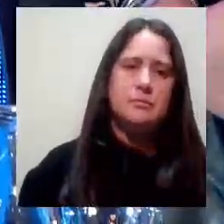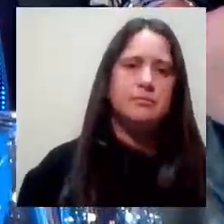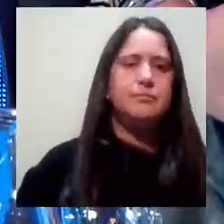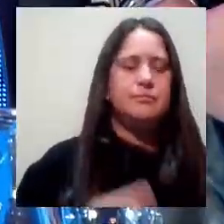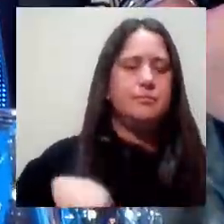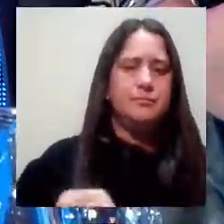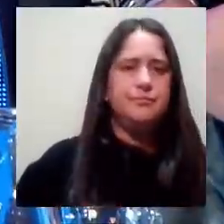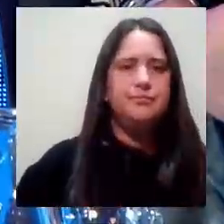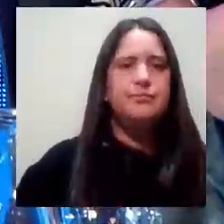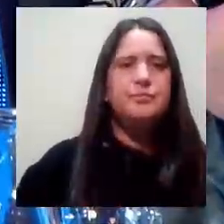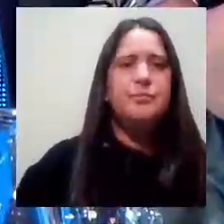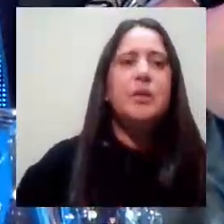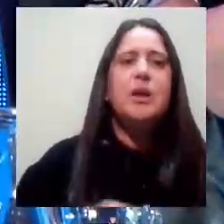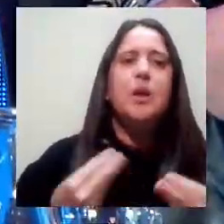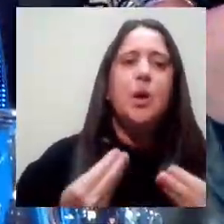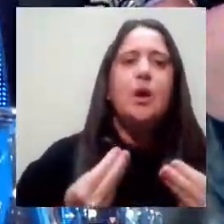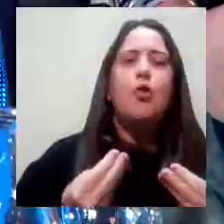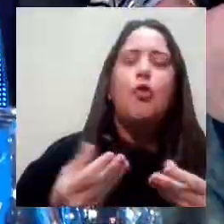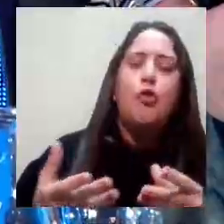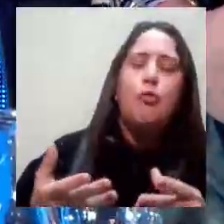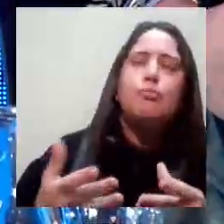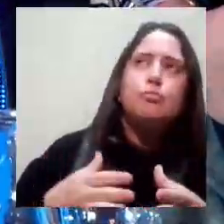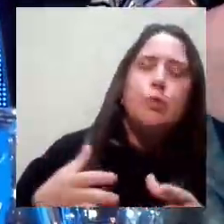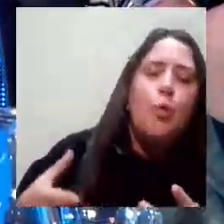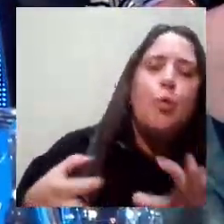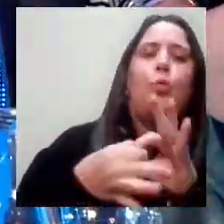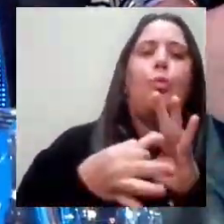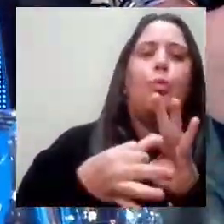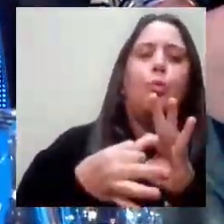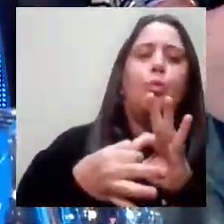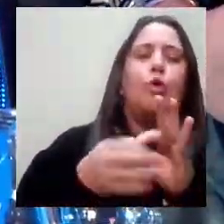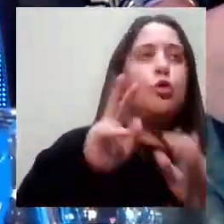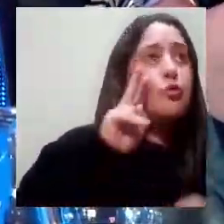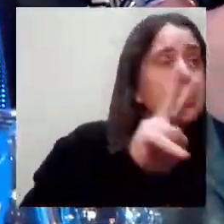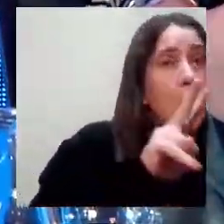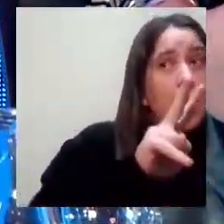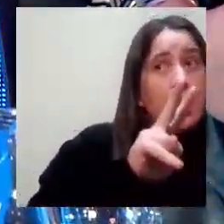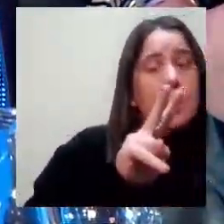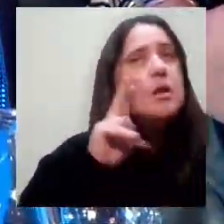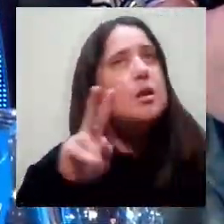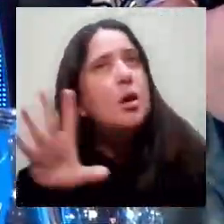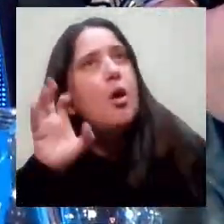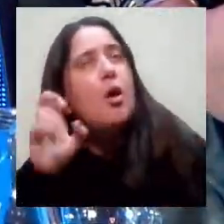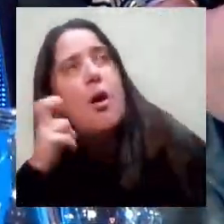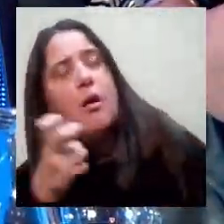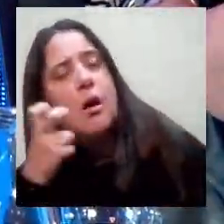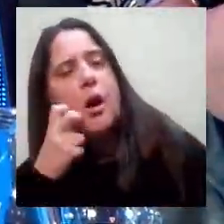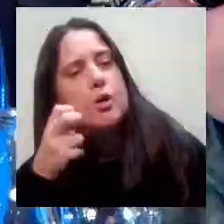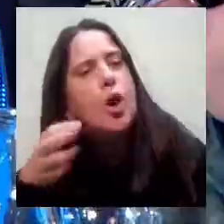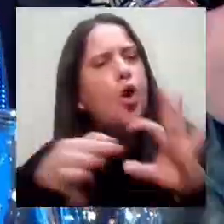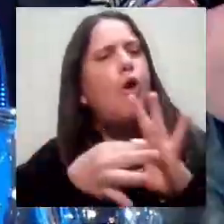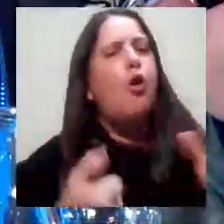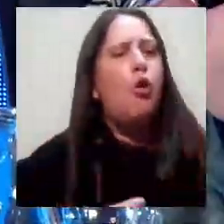Entonces, ¿cuál es el puente entre este código visual y este código oral o de la lengua? Es el sistema